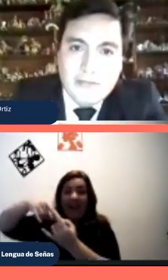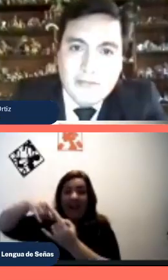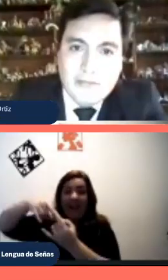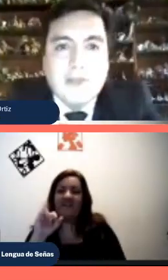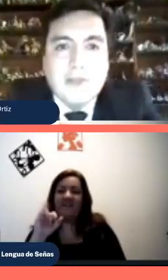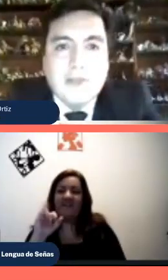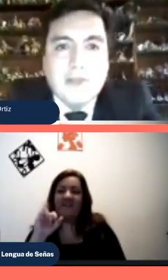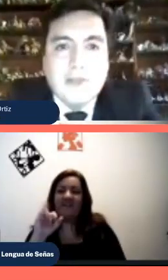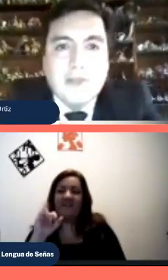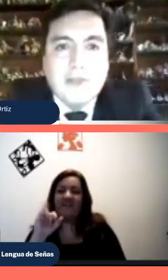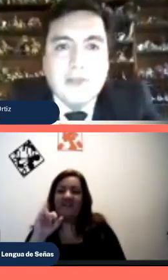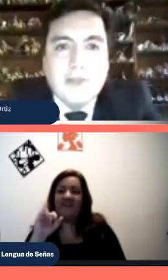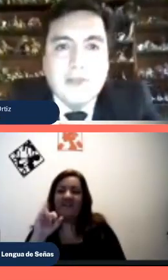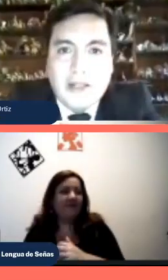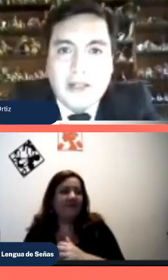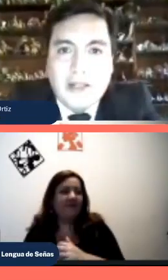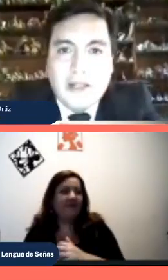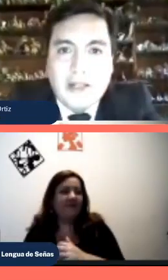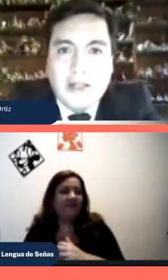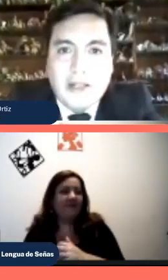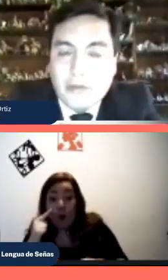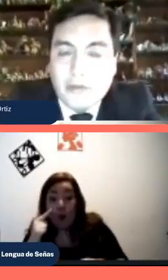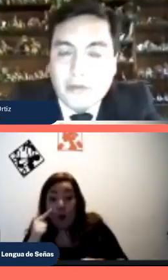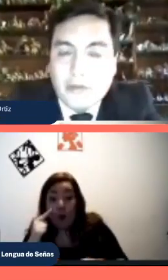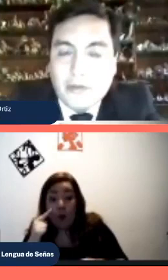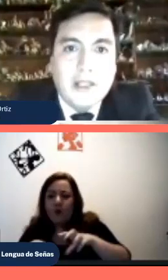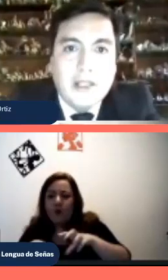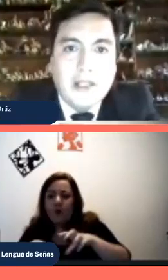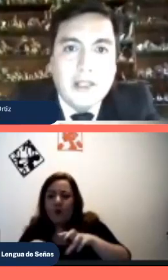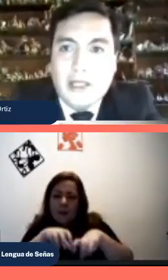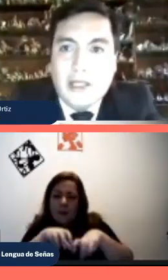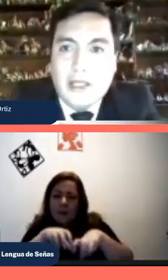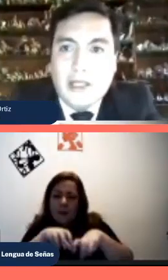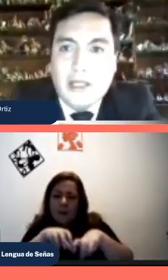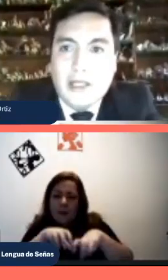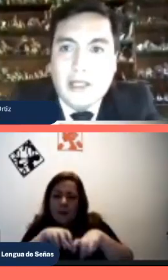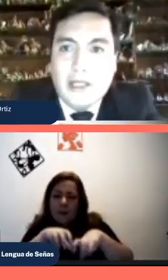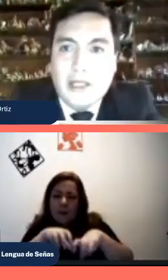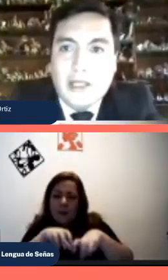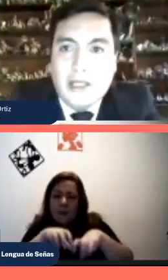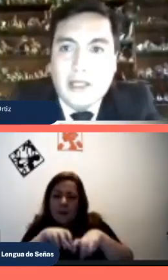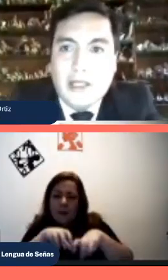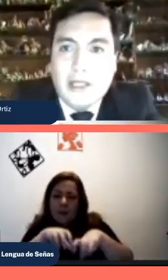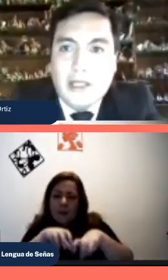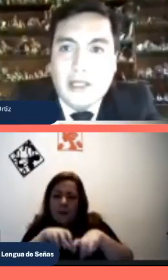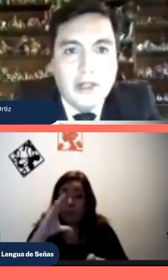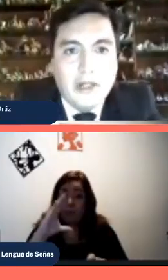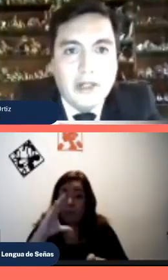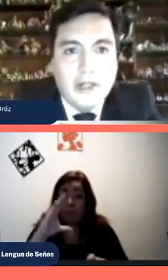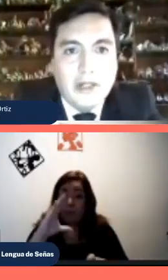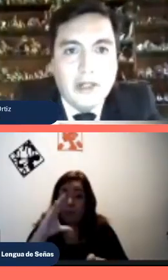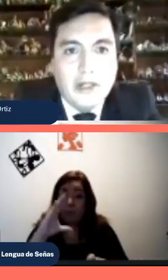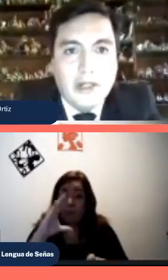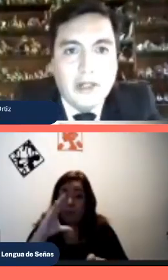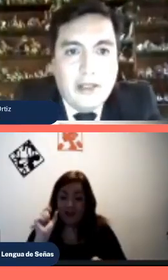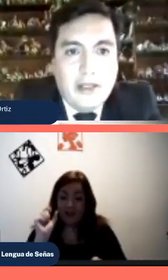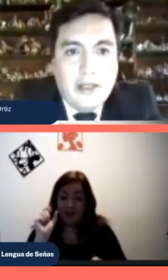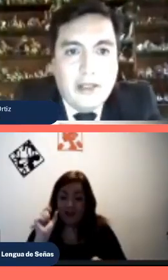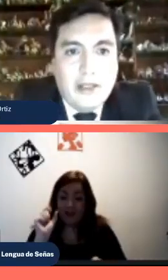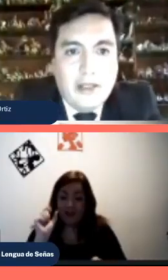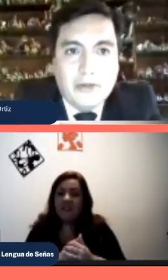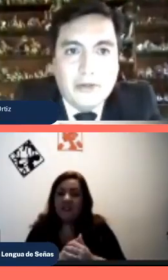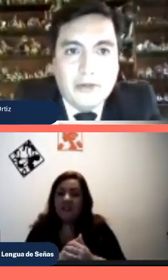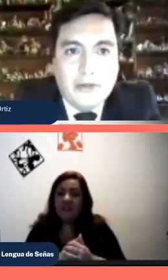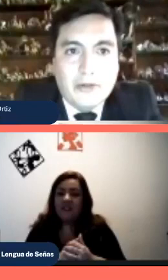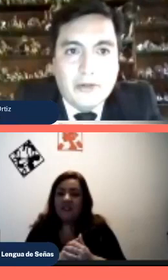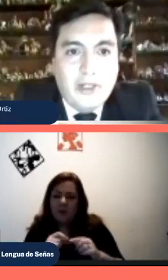Miren, otro animal que es bastante curioso también de Caldera, de que nos ha entregado el